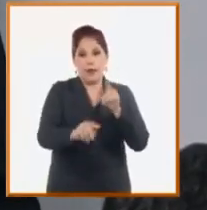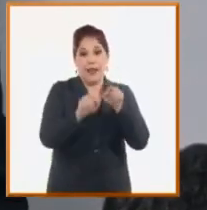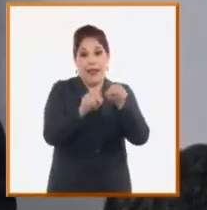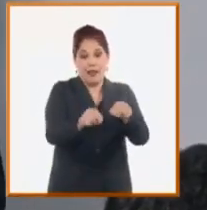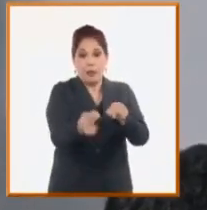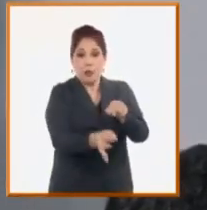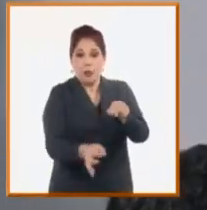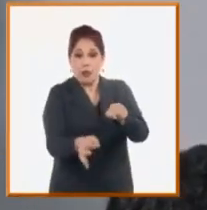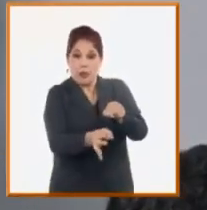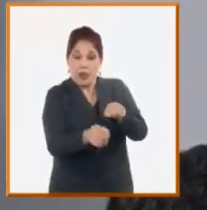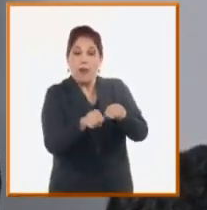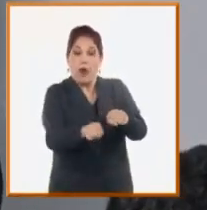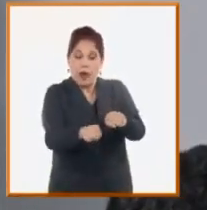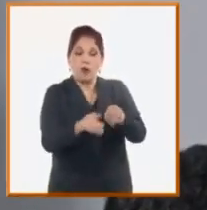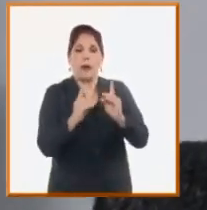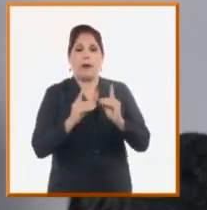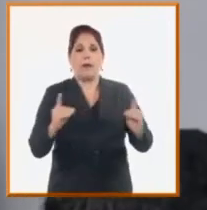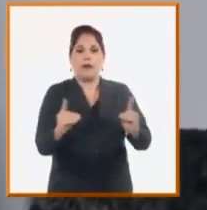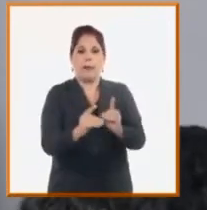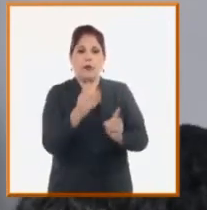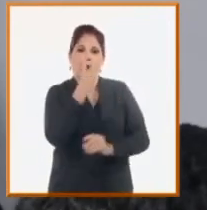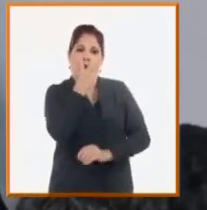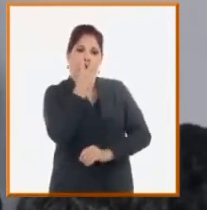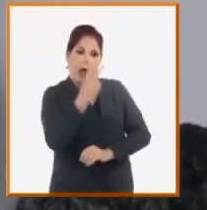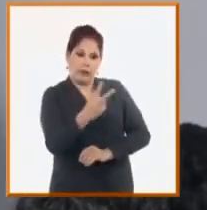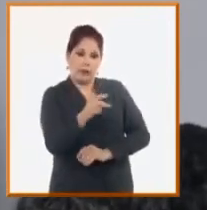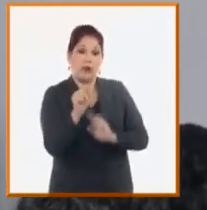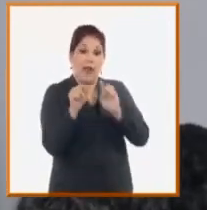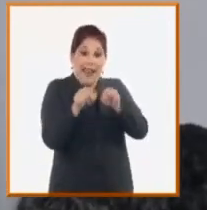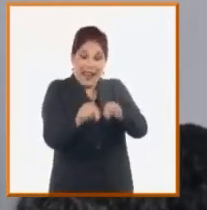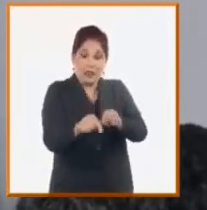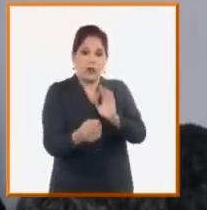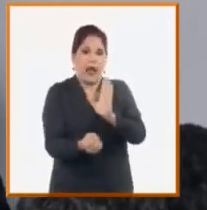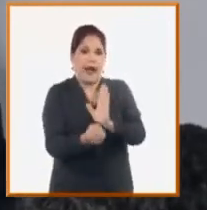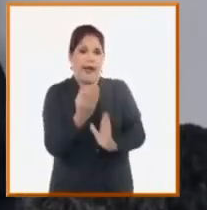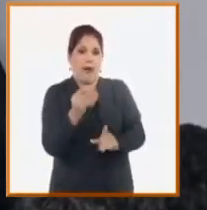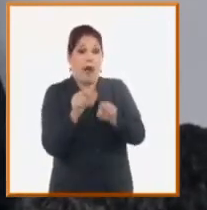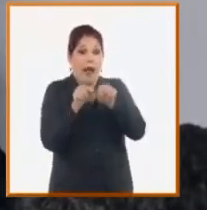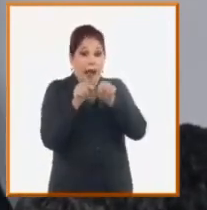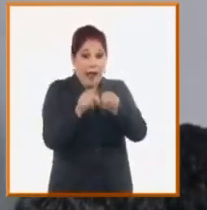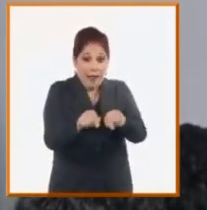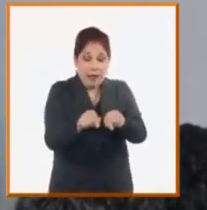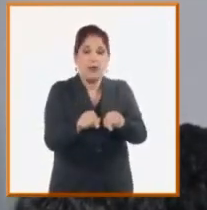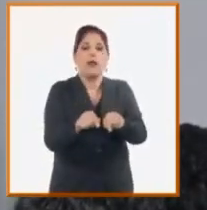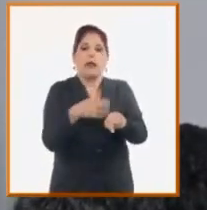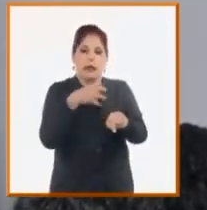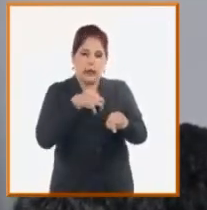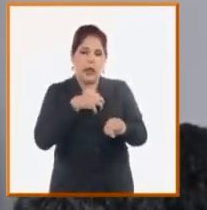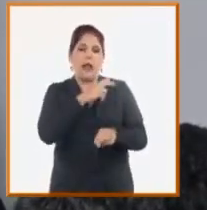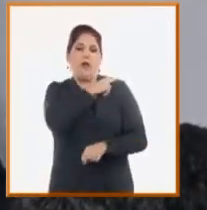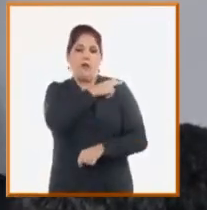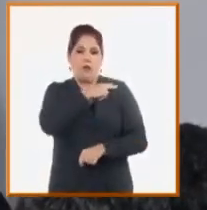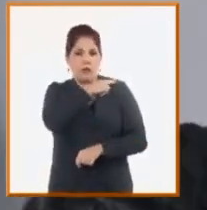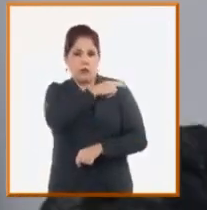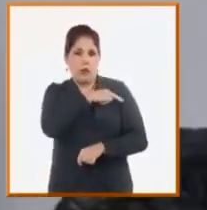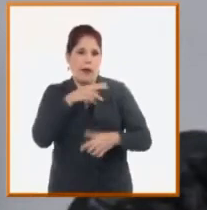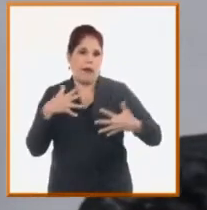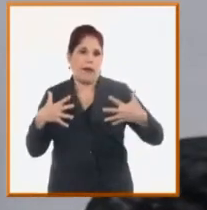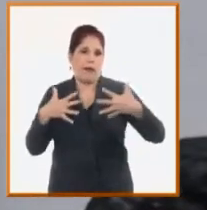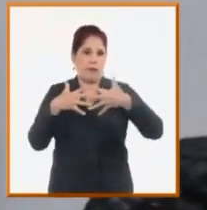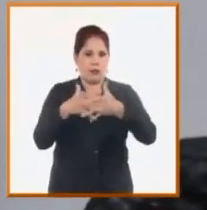y en los municipios que tienen un departamento de atención de los actores. Por tanto, este sería un instituto que tiene funciones de relación